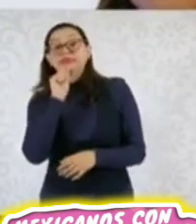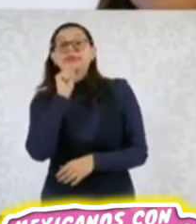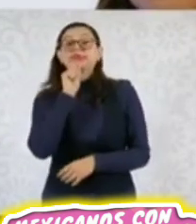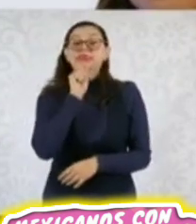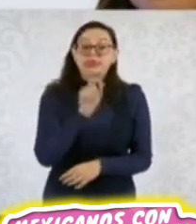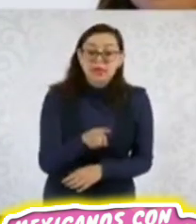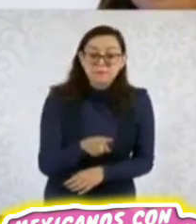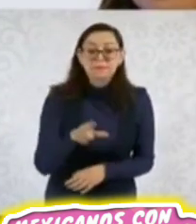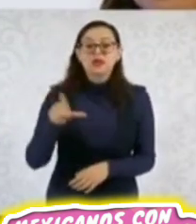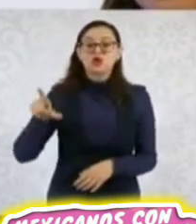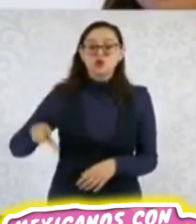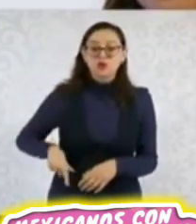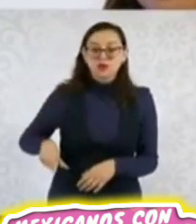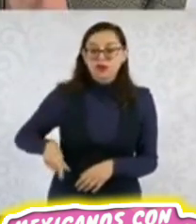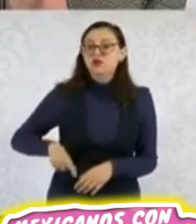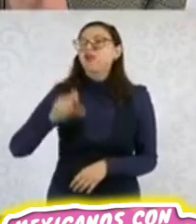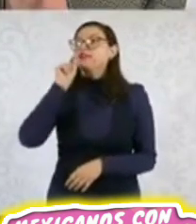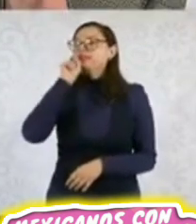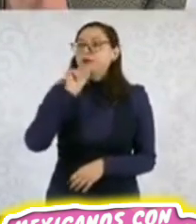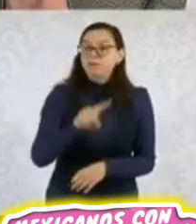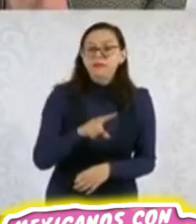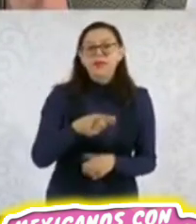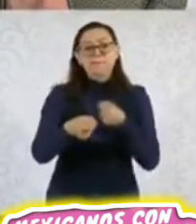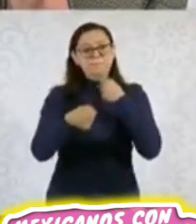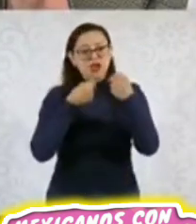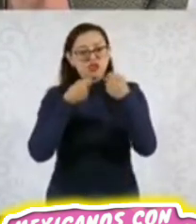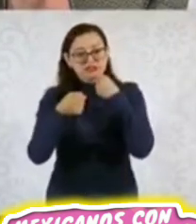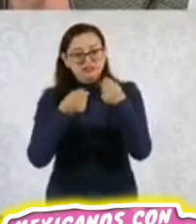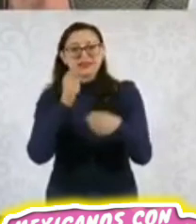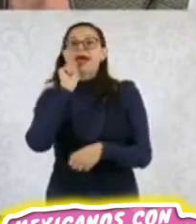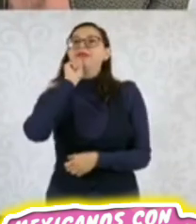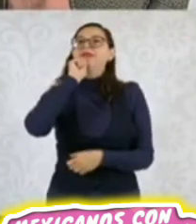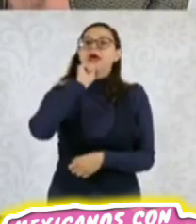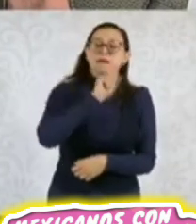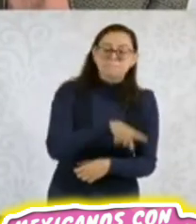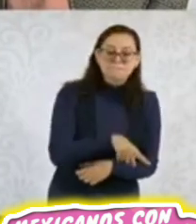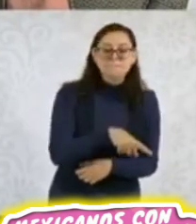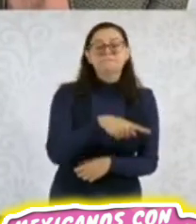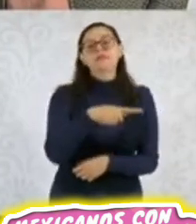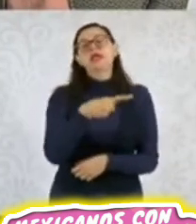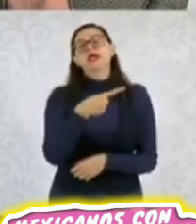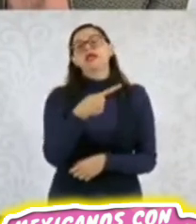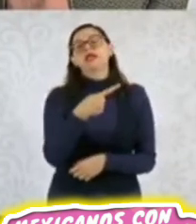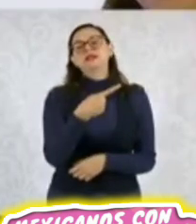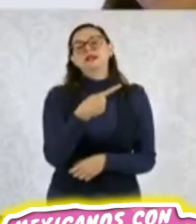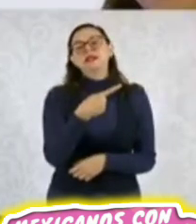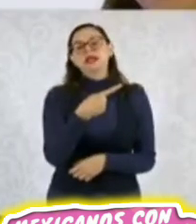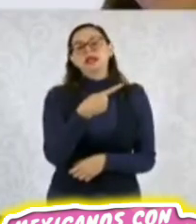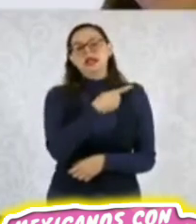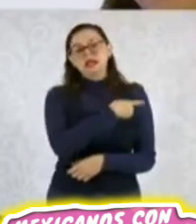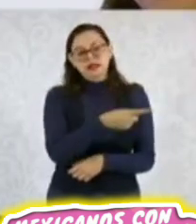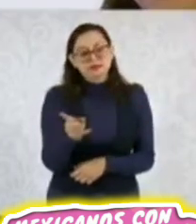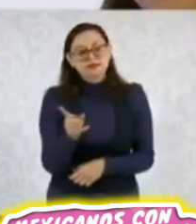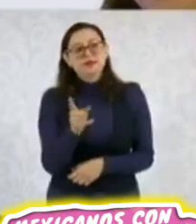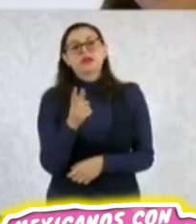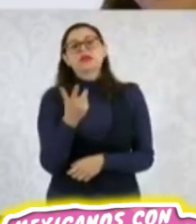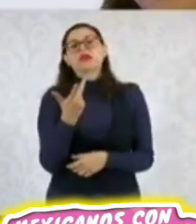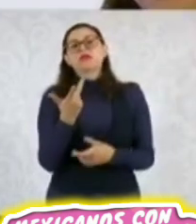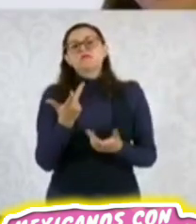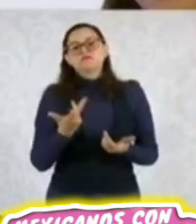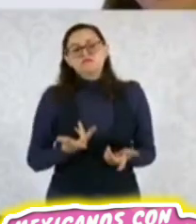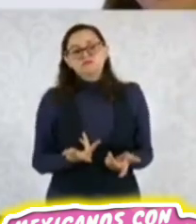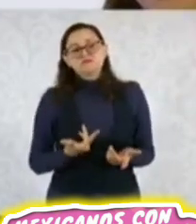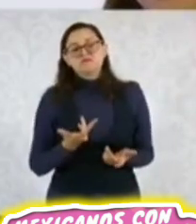periodistas, también los hombres conozcan los derechos de las mujeres, y que sea un norte para que esos derechos puedan ser garantizados por todas